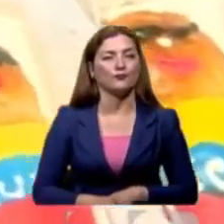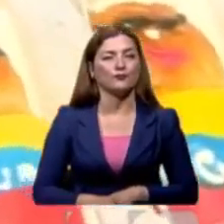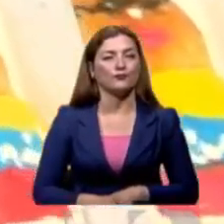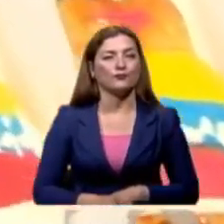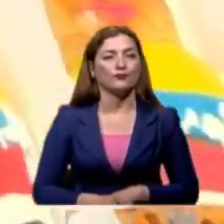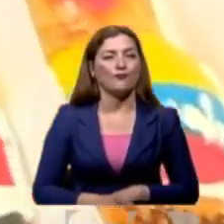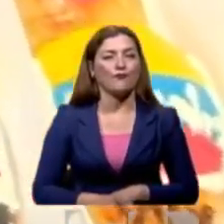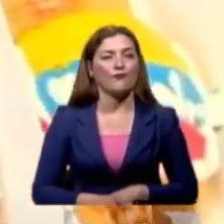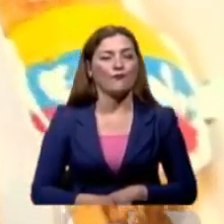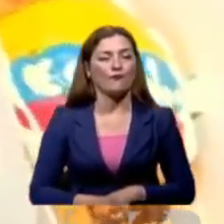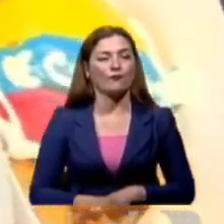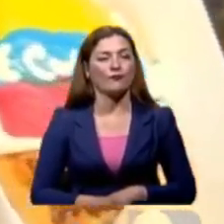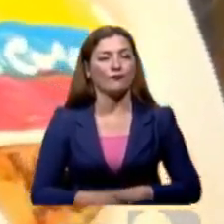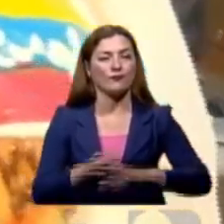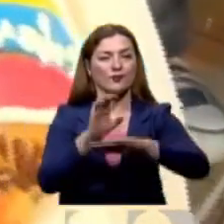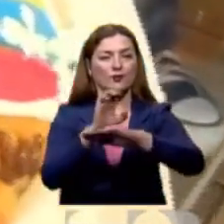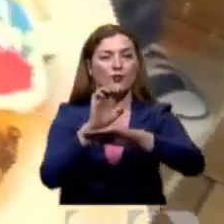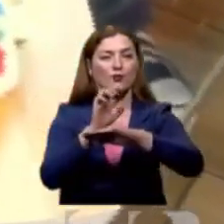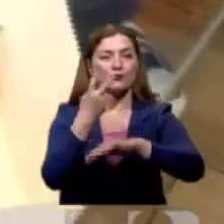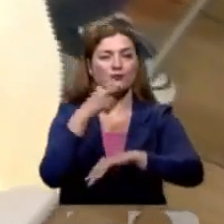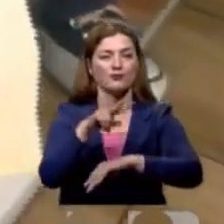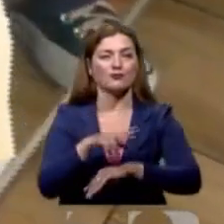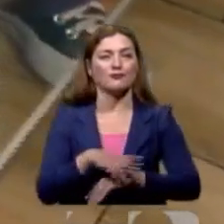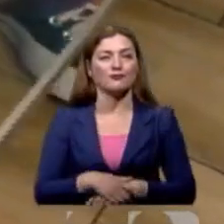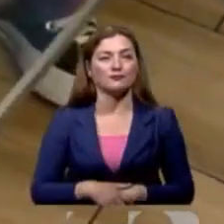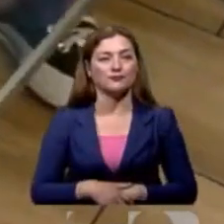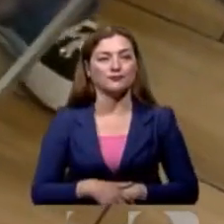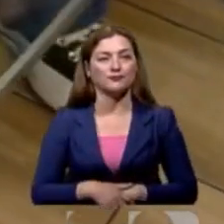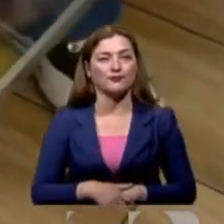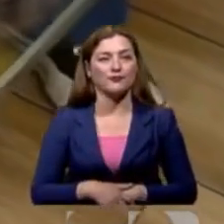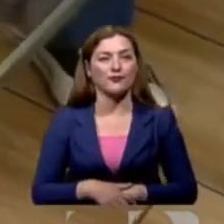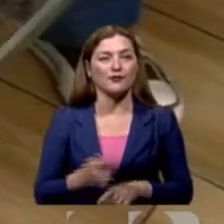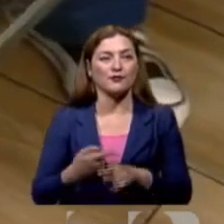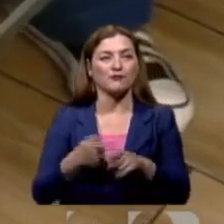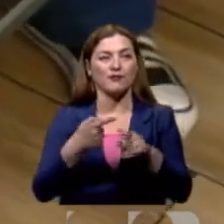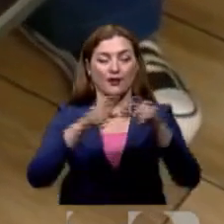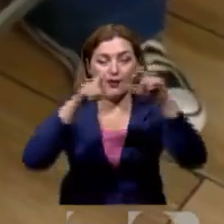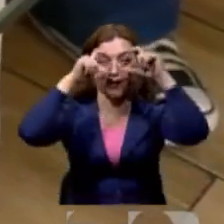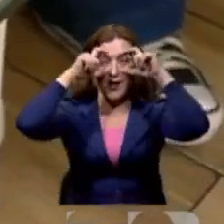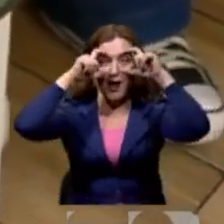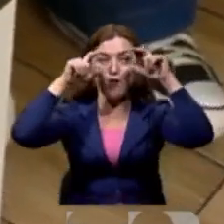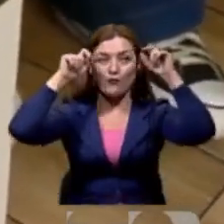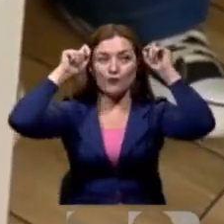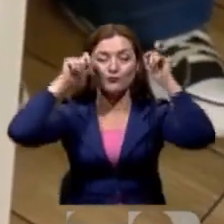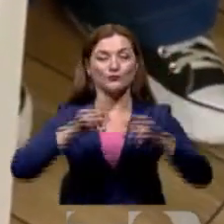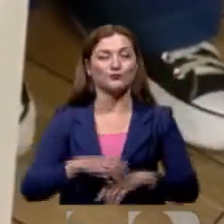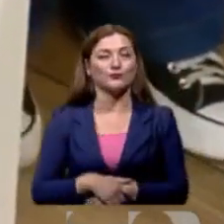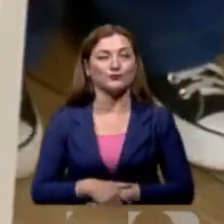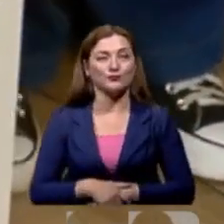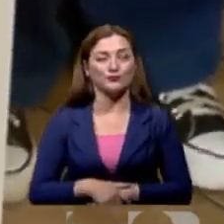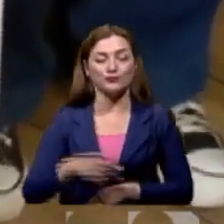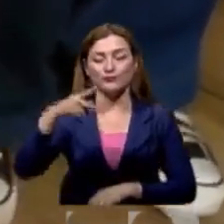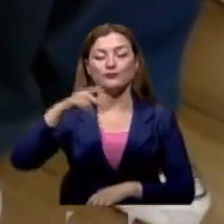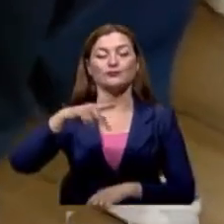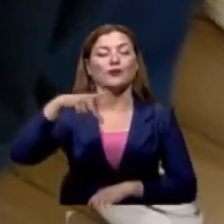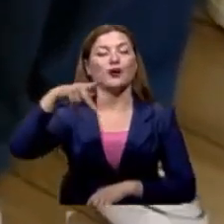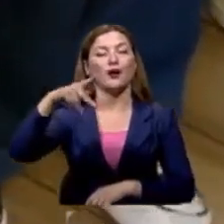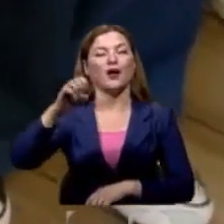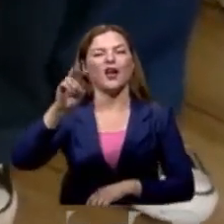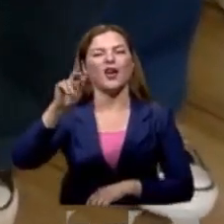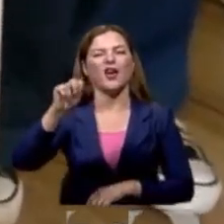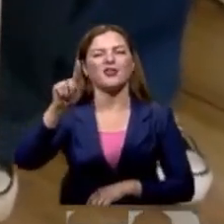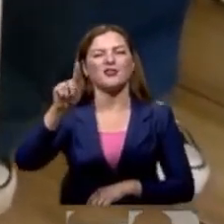Unos 3 barrios tenemos de aquí hasta el primer puente que hay, es en Alegarda, mucho lejos, muy lejos de aquí. Y al ser una vía principal, los autos circulan a